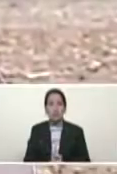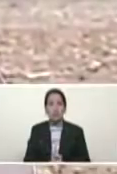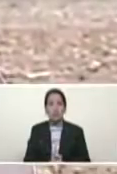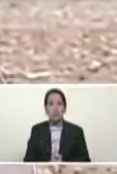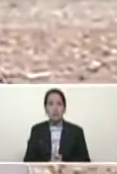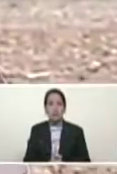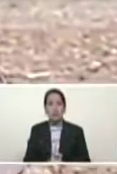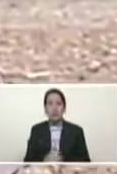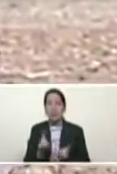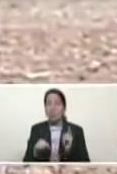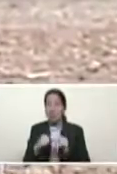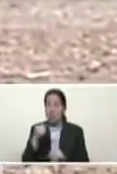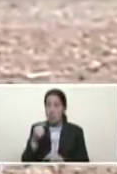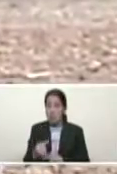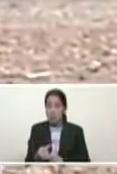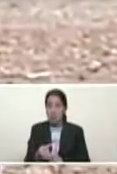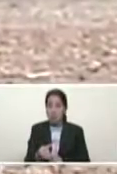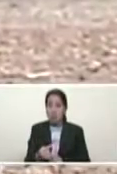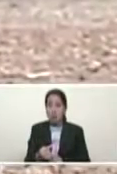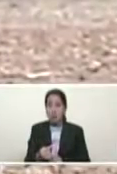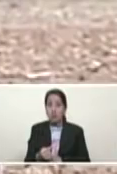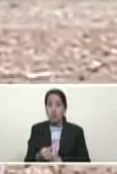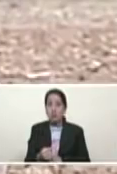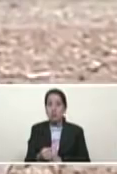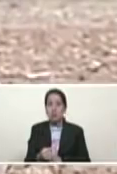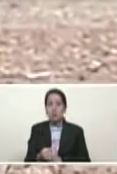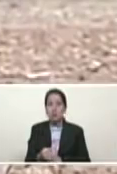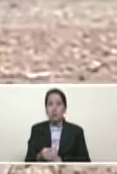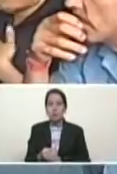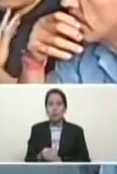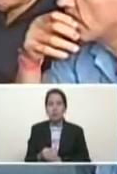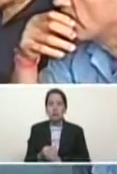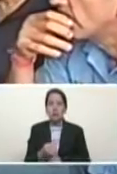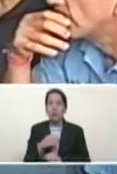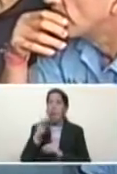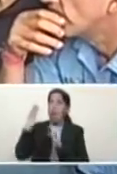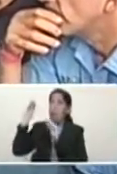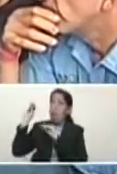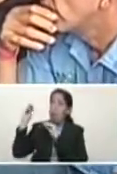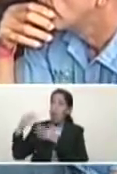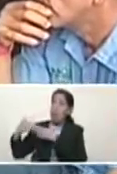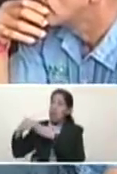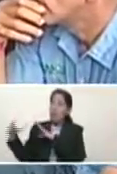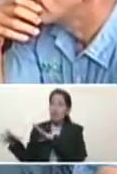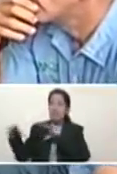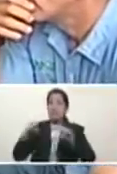para después invocar una intervención militar